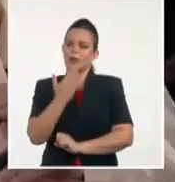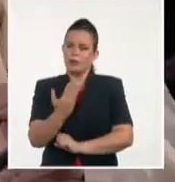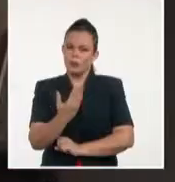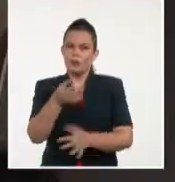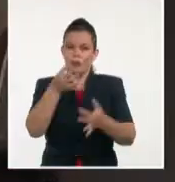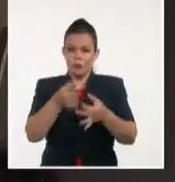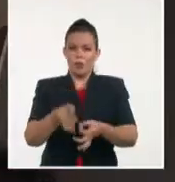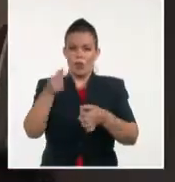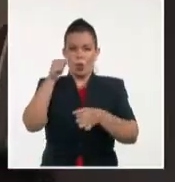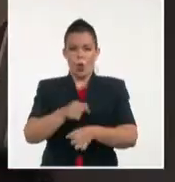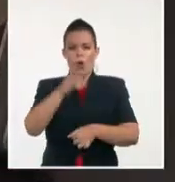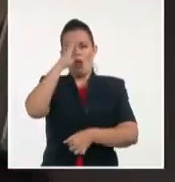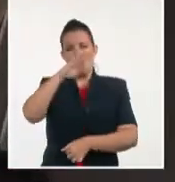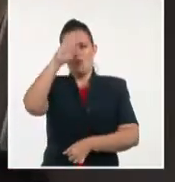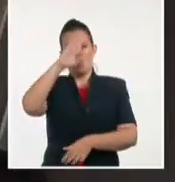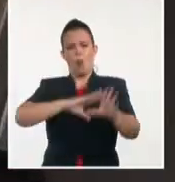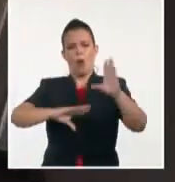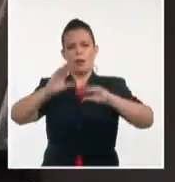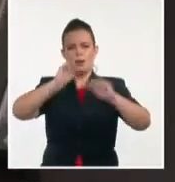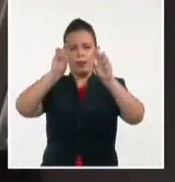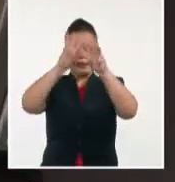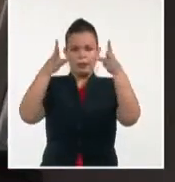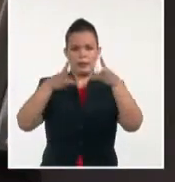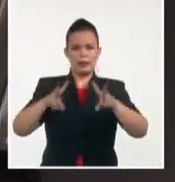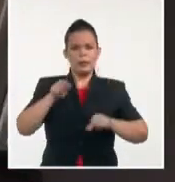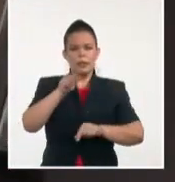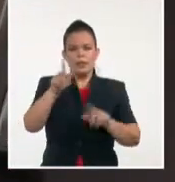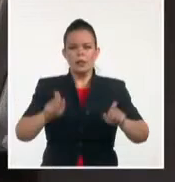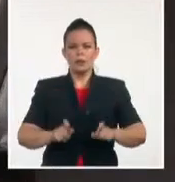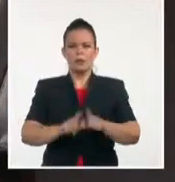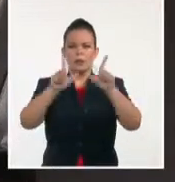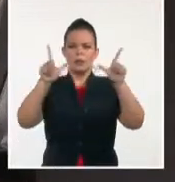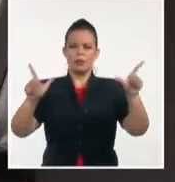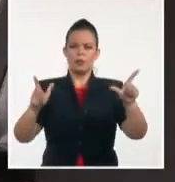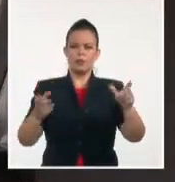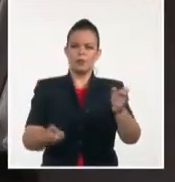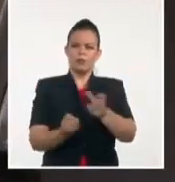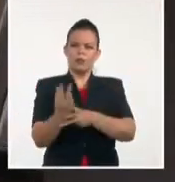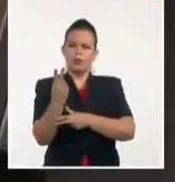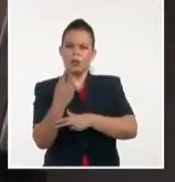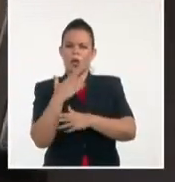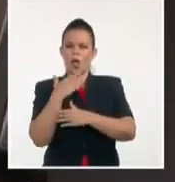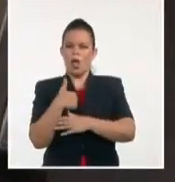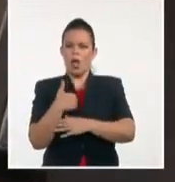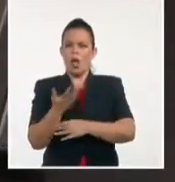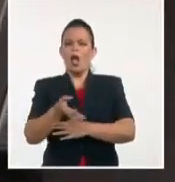trabajo del doctor Néstor, hablando precisamente